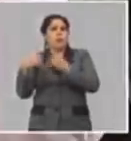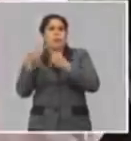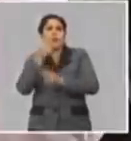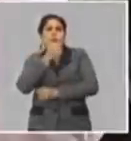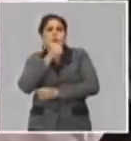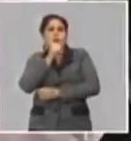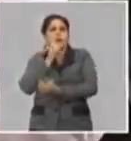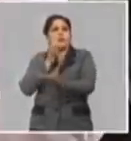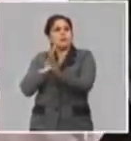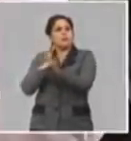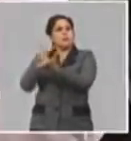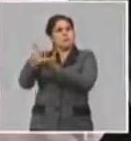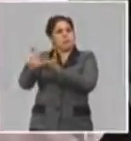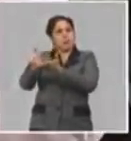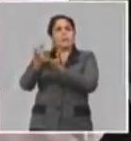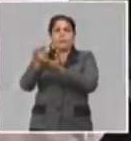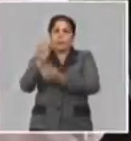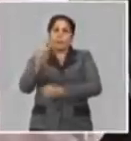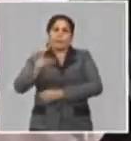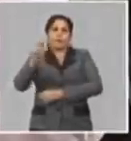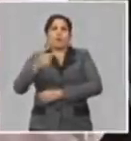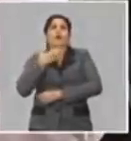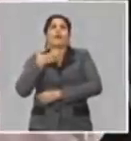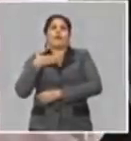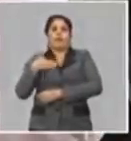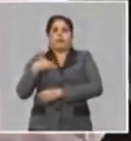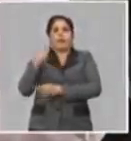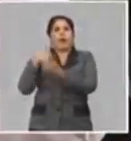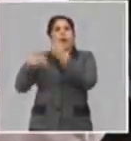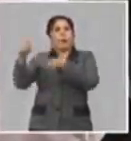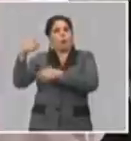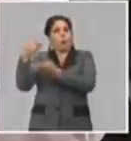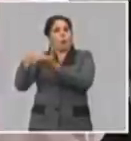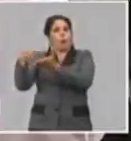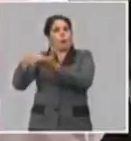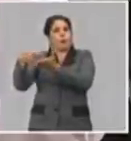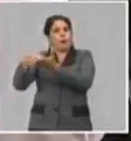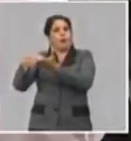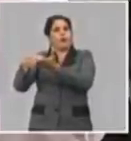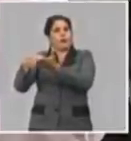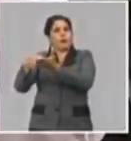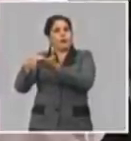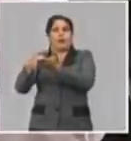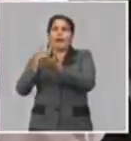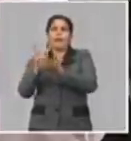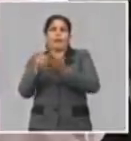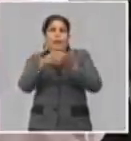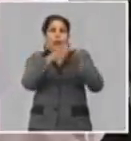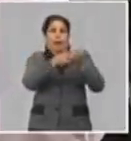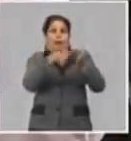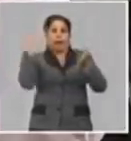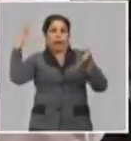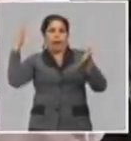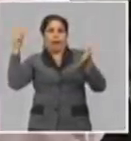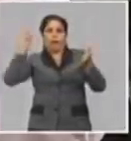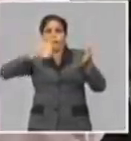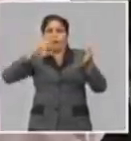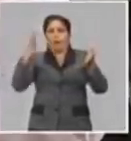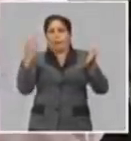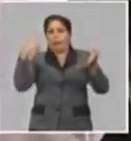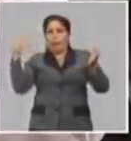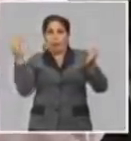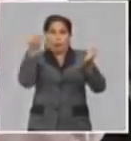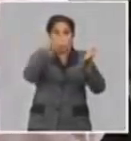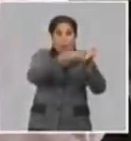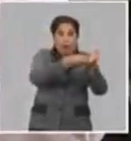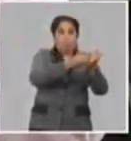acceso a los mismos por las personas que posean libremente moneda libremente convertible, como se ha explicado. Esta red